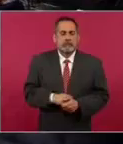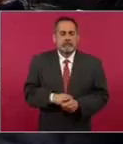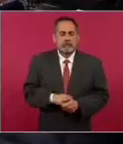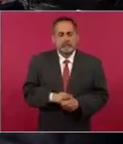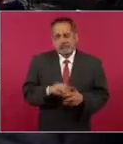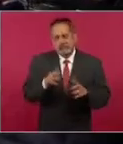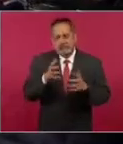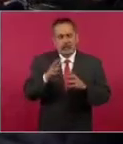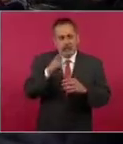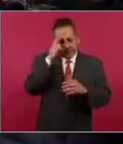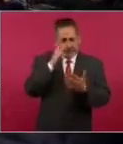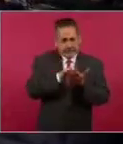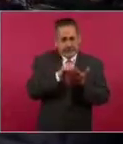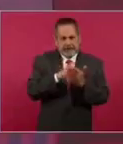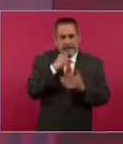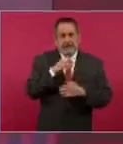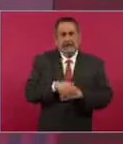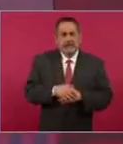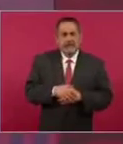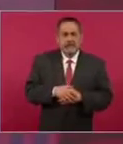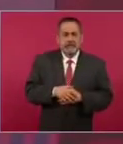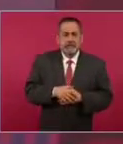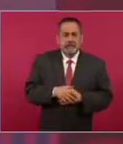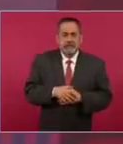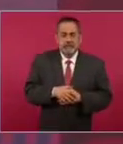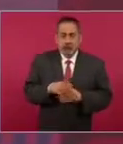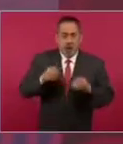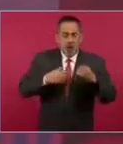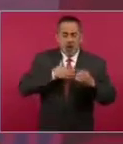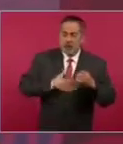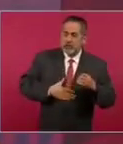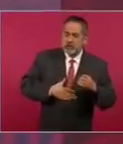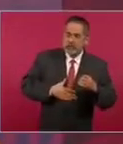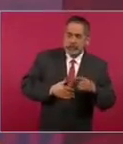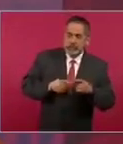palabras más, palabras menos, diciendo lo que no pudo la justicia,